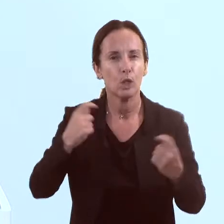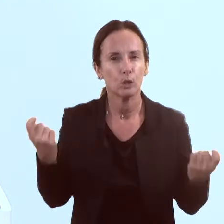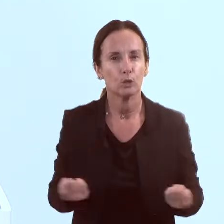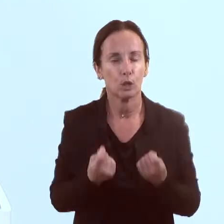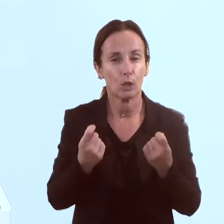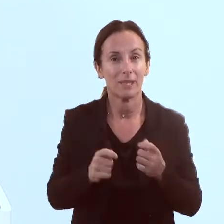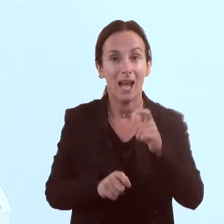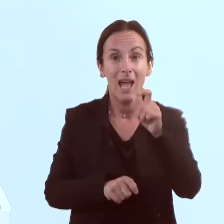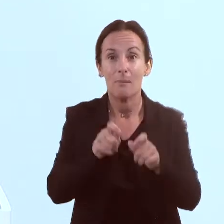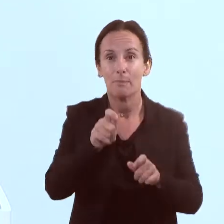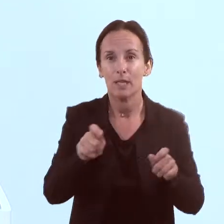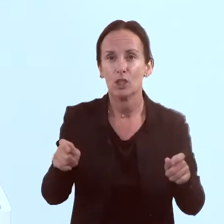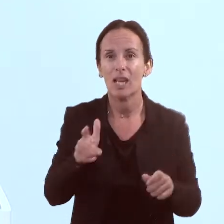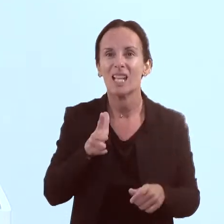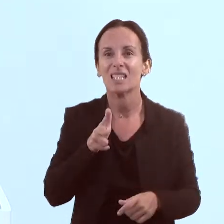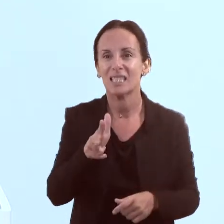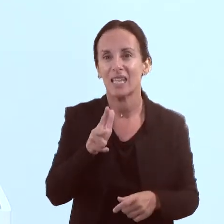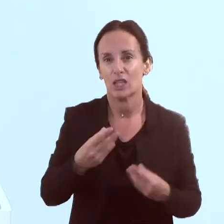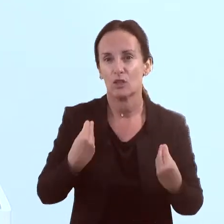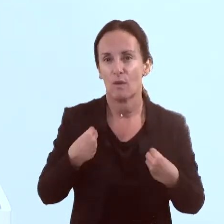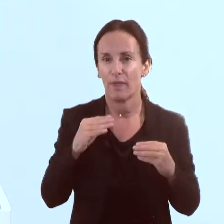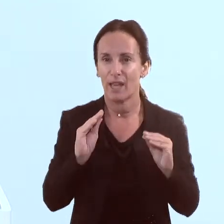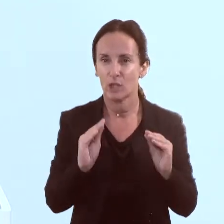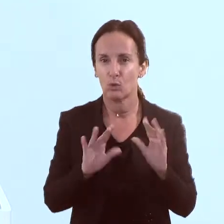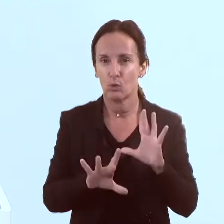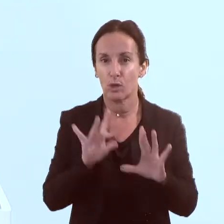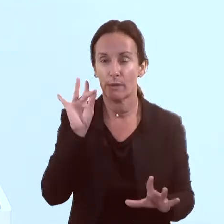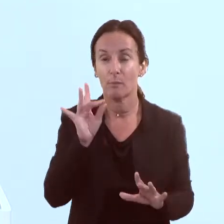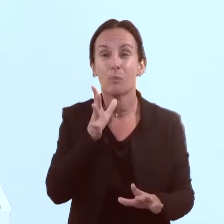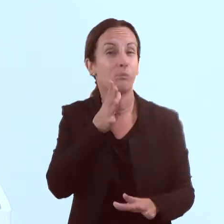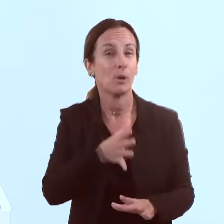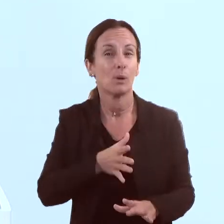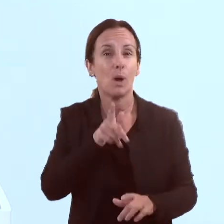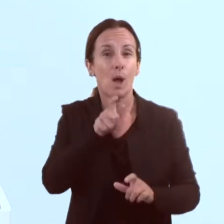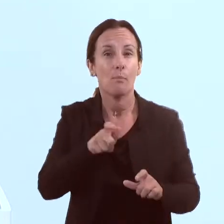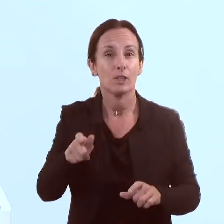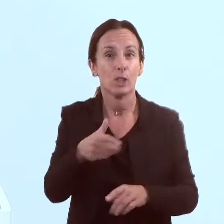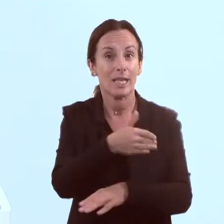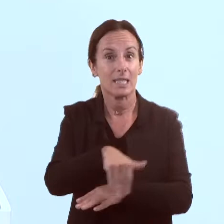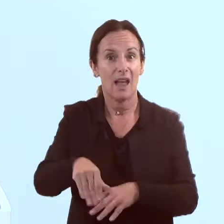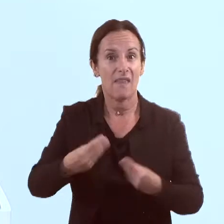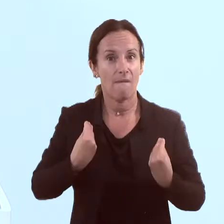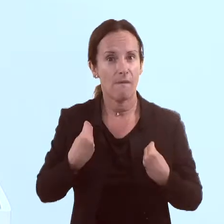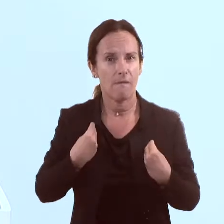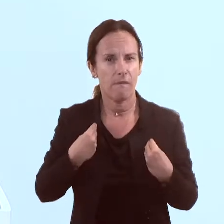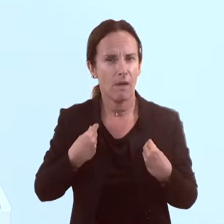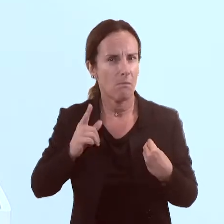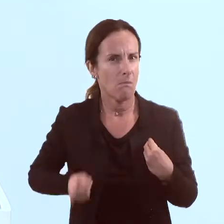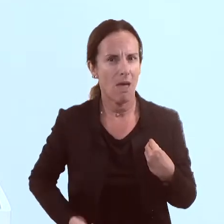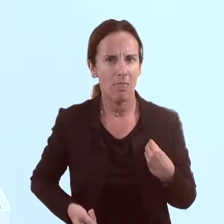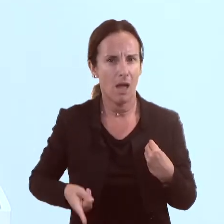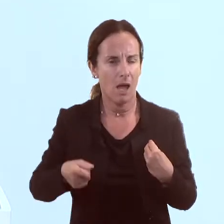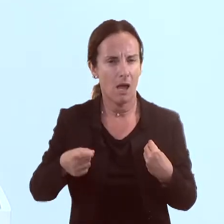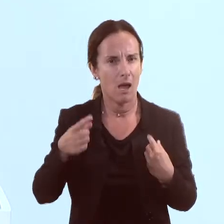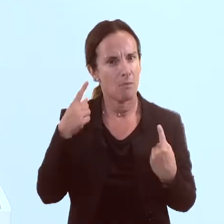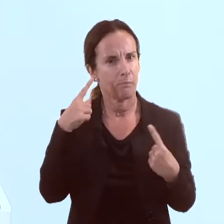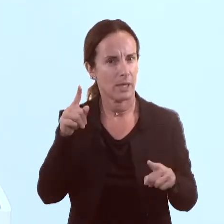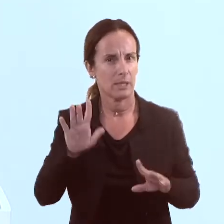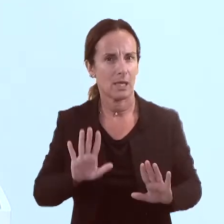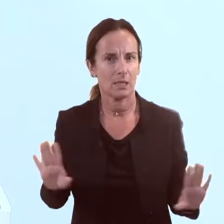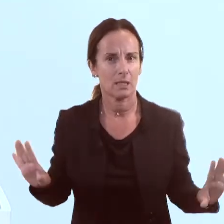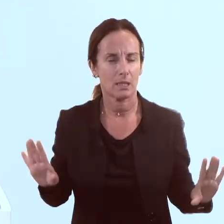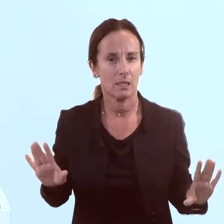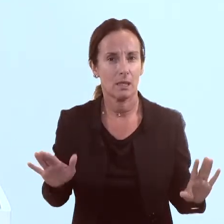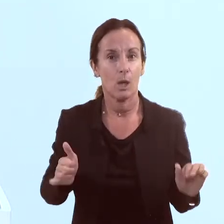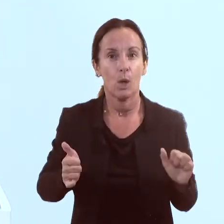tienen el derecho a decidir sobre su propia vida, porque las personas que viven en la calle no han perdido la capacidad para decidir sobre su propia vida. Lo que no tienen son